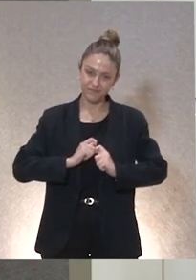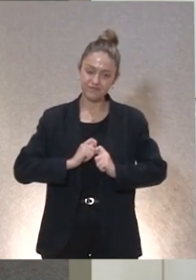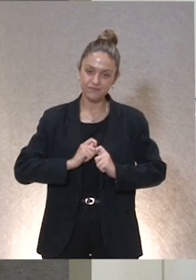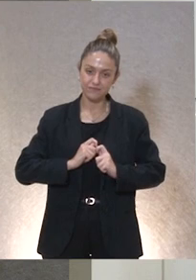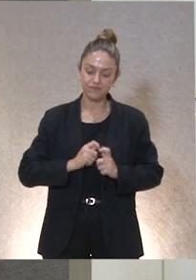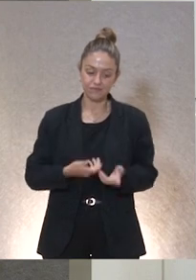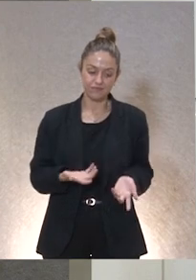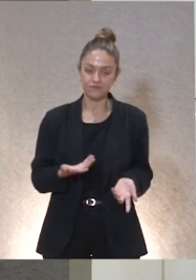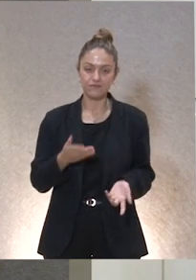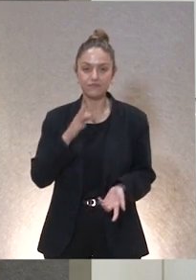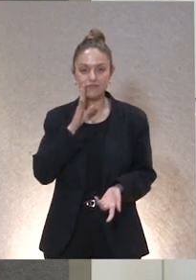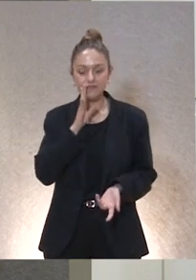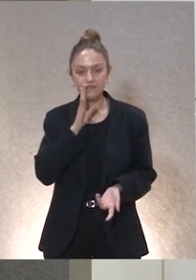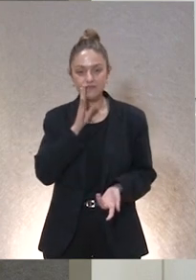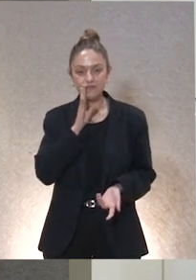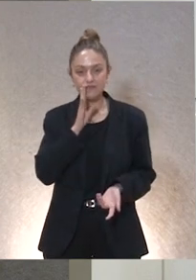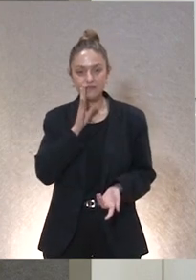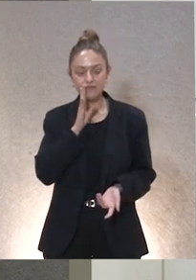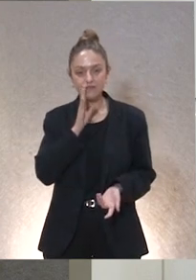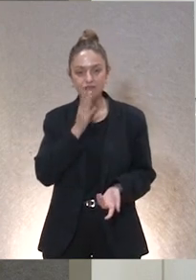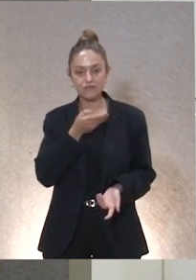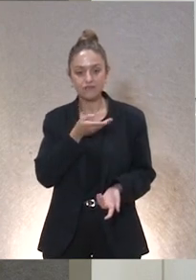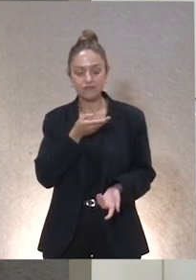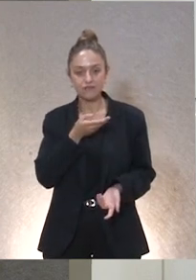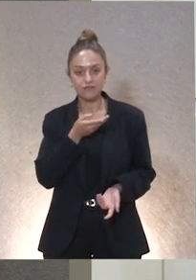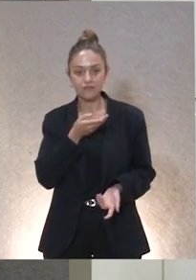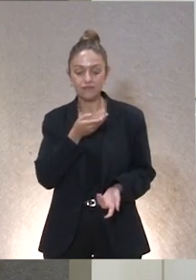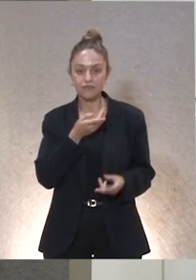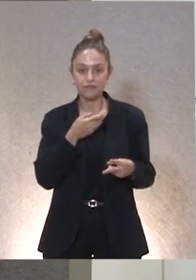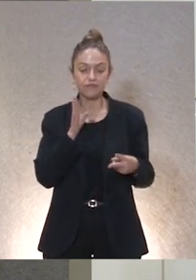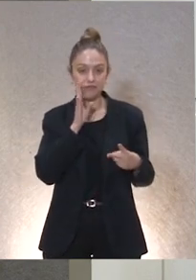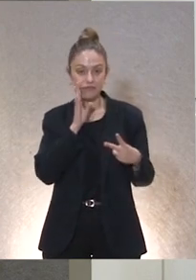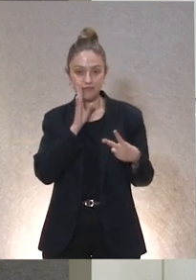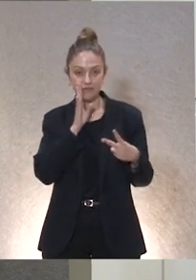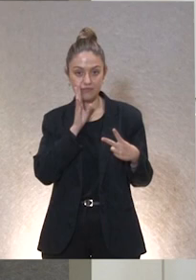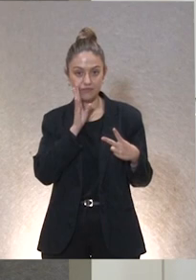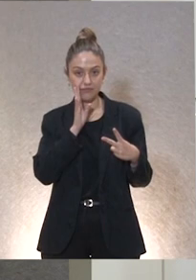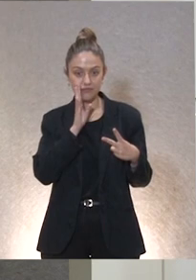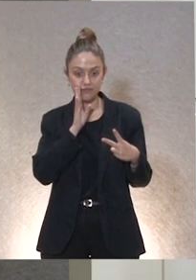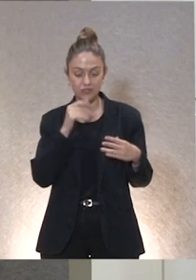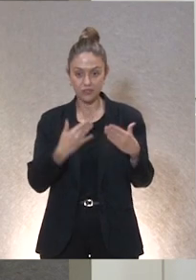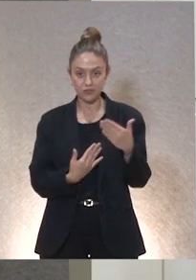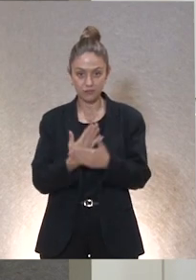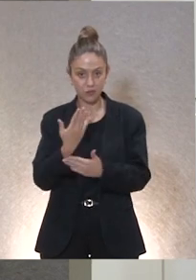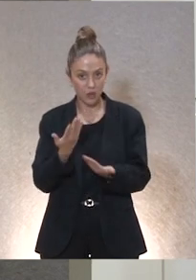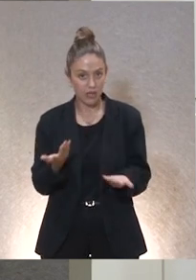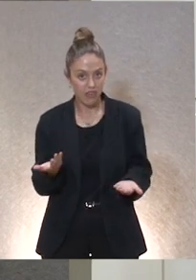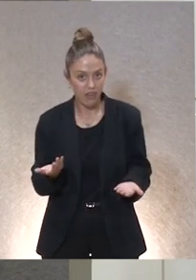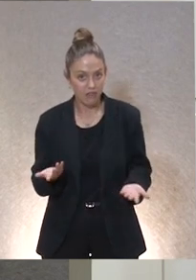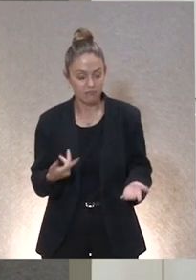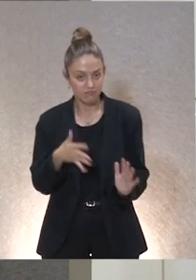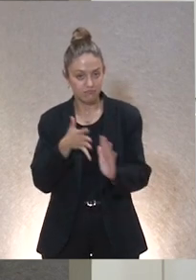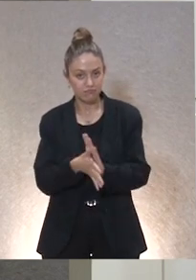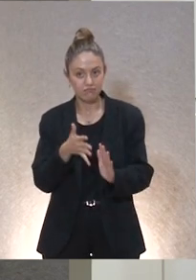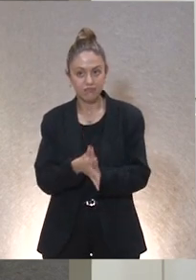hemos estado o las dos condiciones que ha salido tanto en esta mañana no que